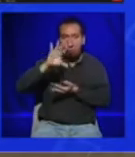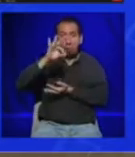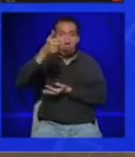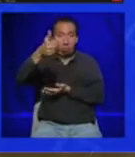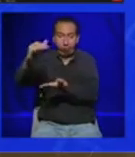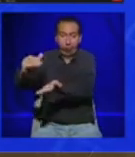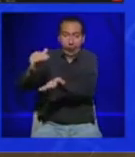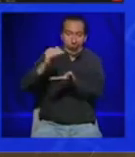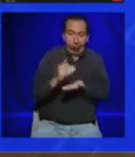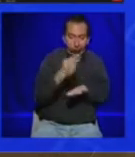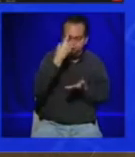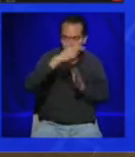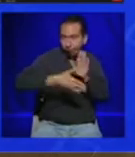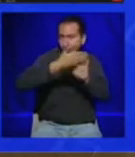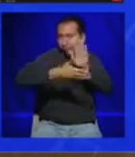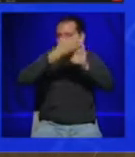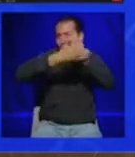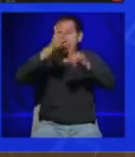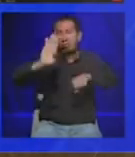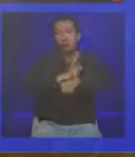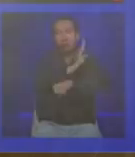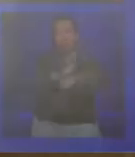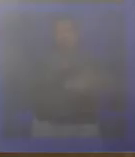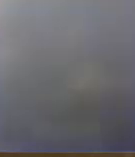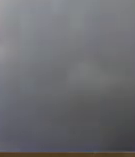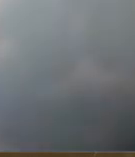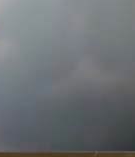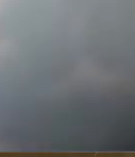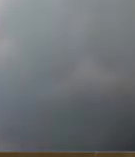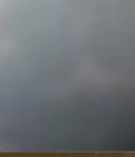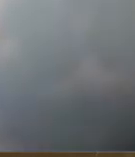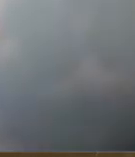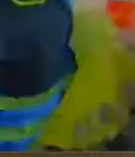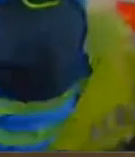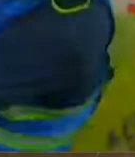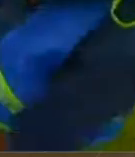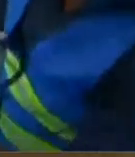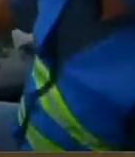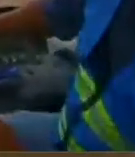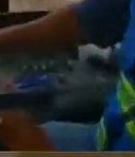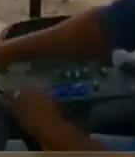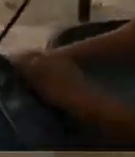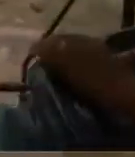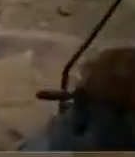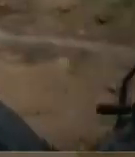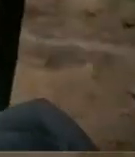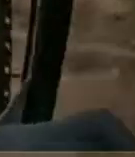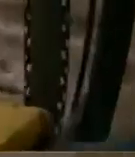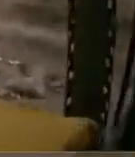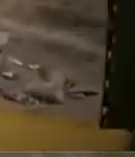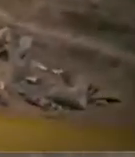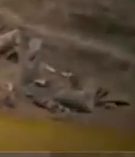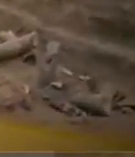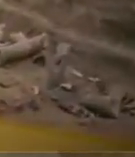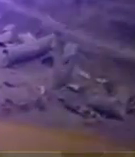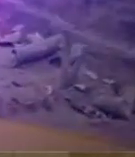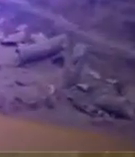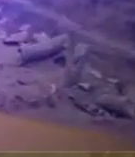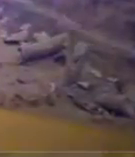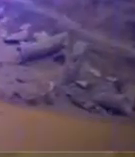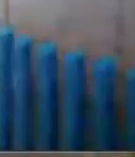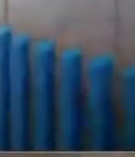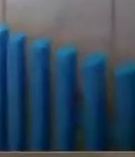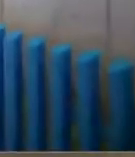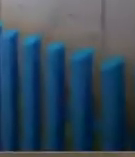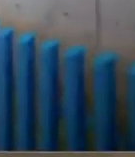beneficios para Guanajuato. En este paquete hablamos de obras que ya están concluidas, otras que están en proceso y otras muchas más